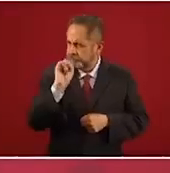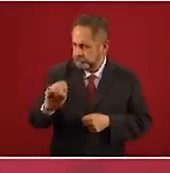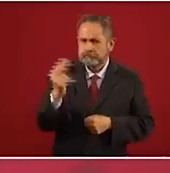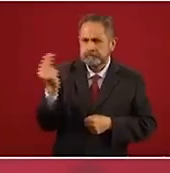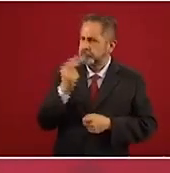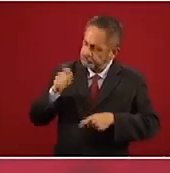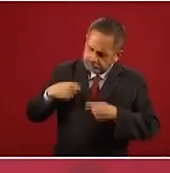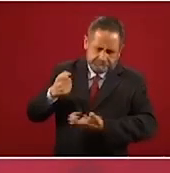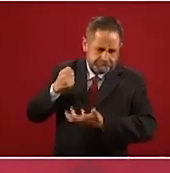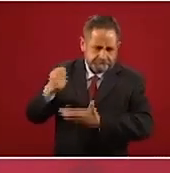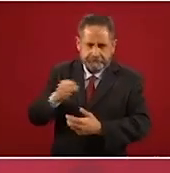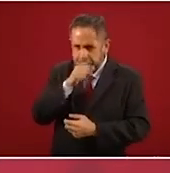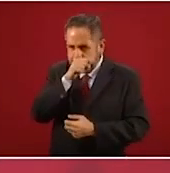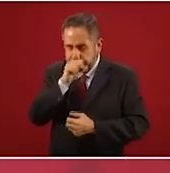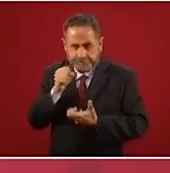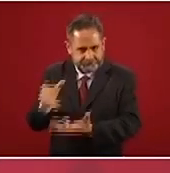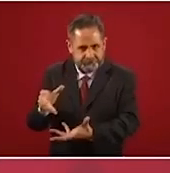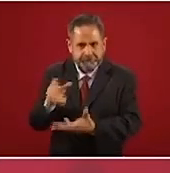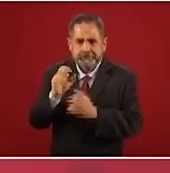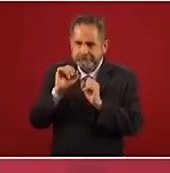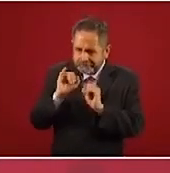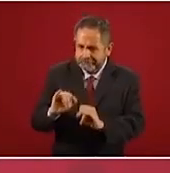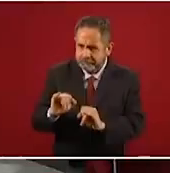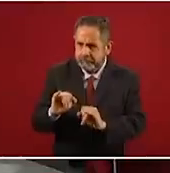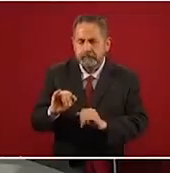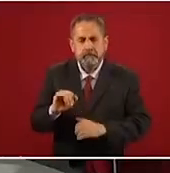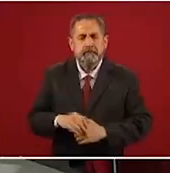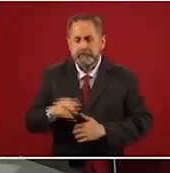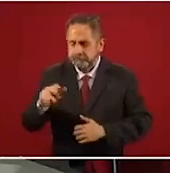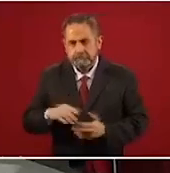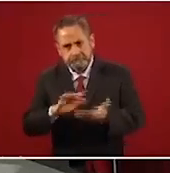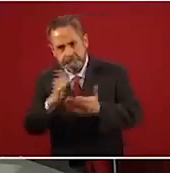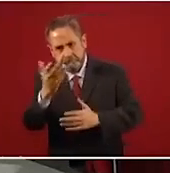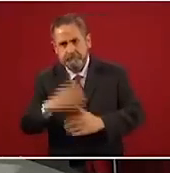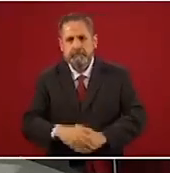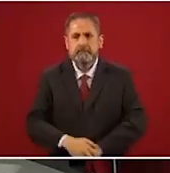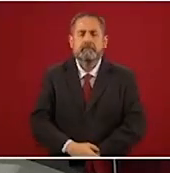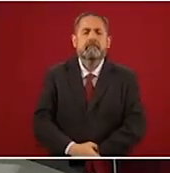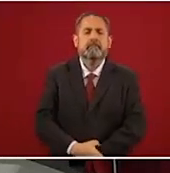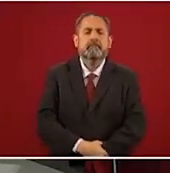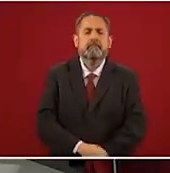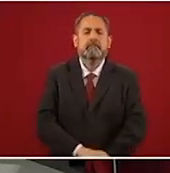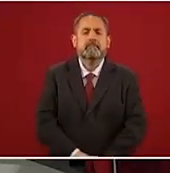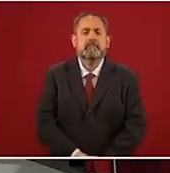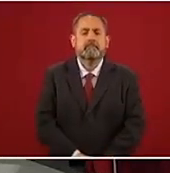requiera, porque es una prioridad. Gracias, presidente.